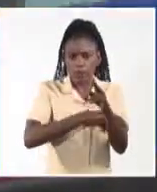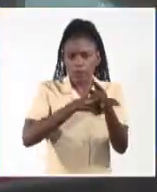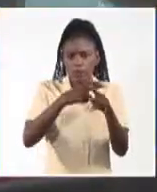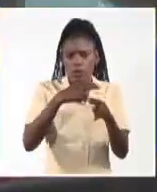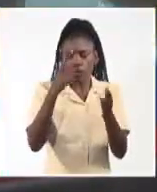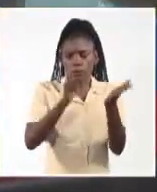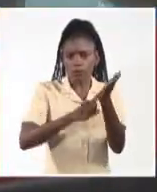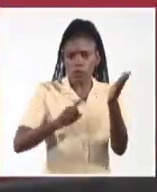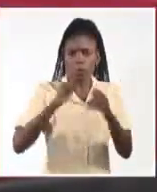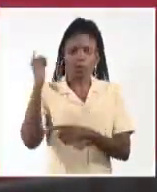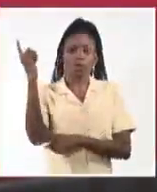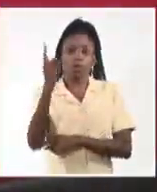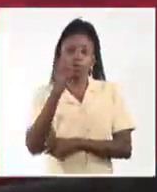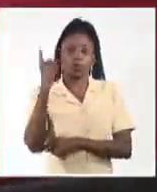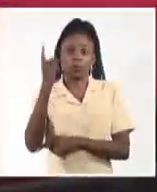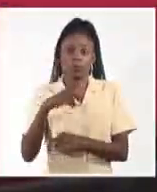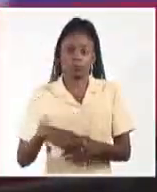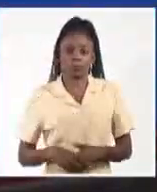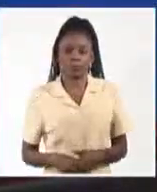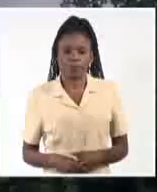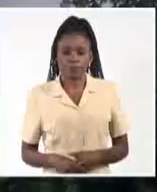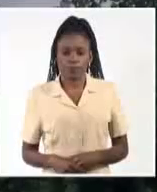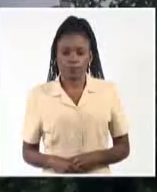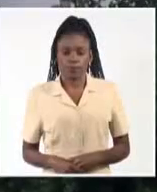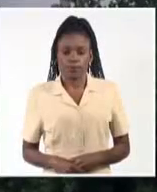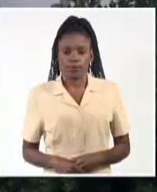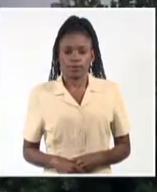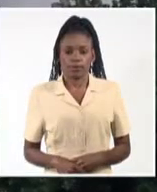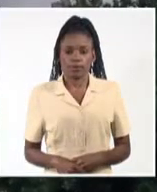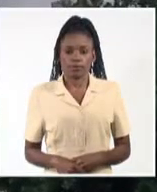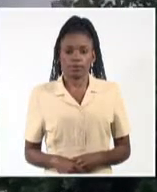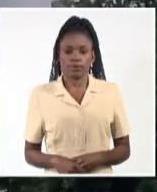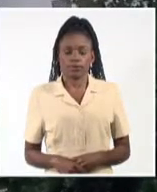eléctrica nacional. Desde Holguín, Iván Romero, Canal Cubano de Noticias.